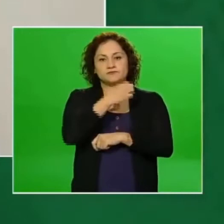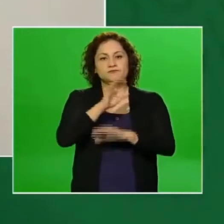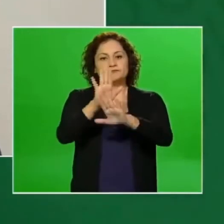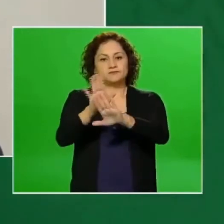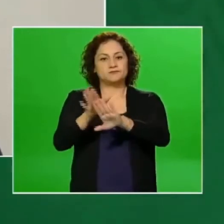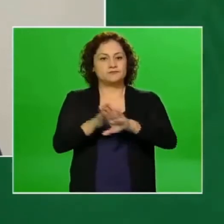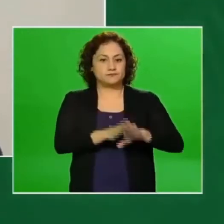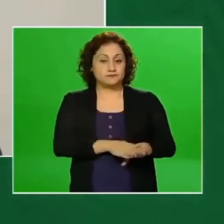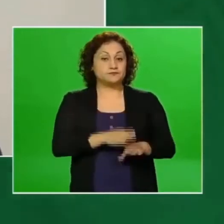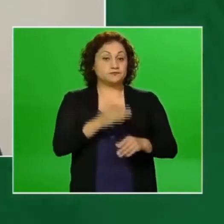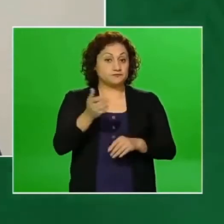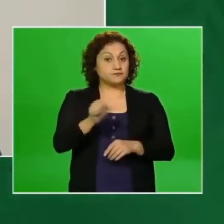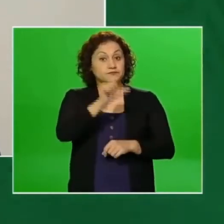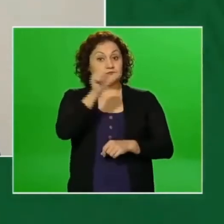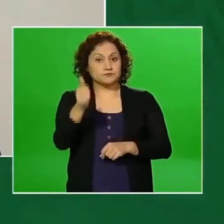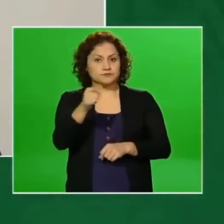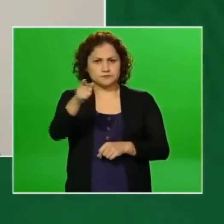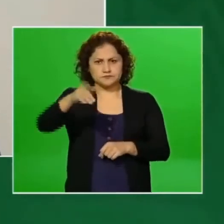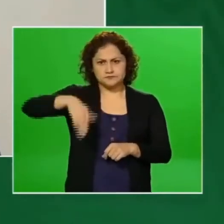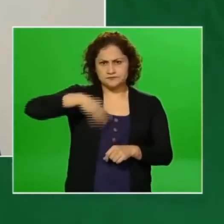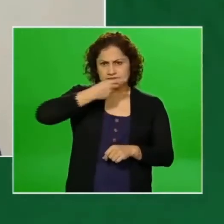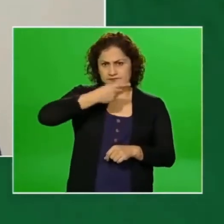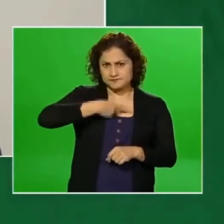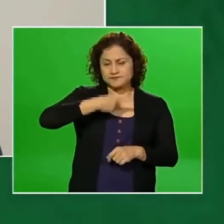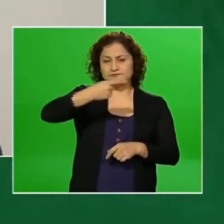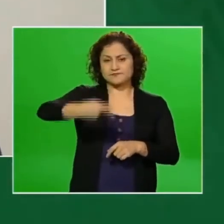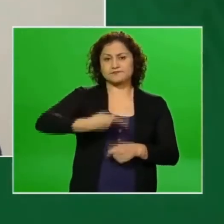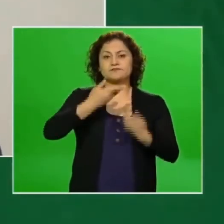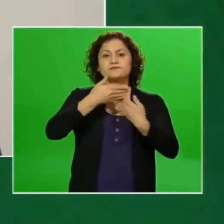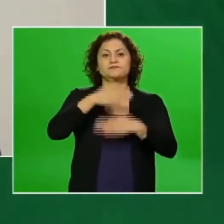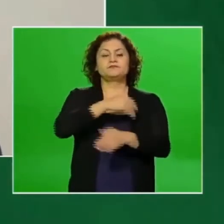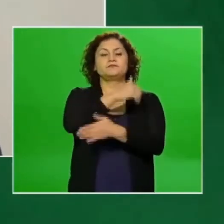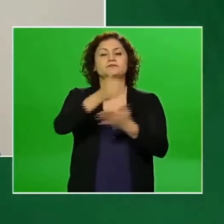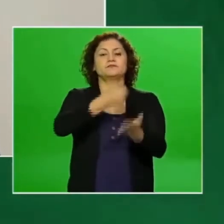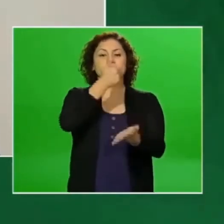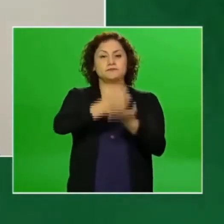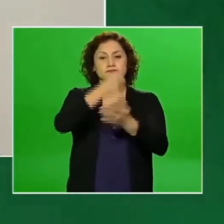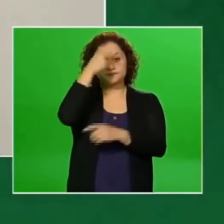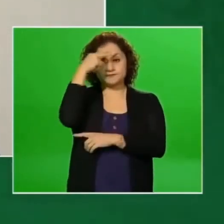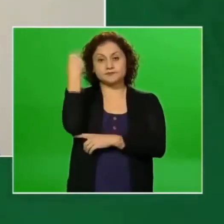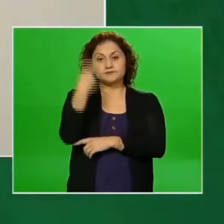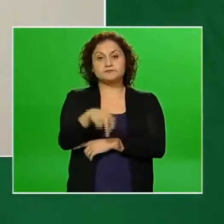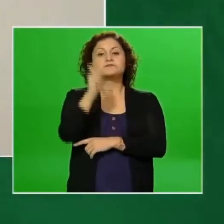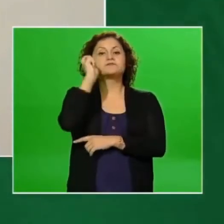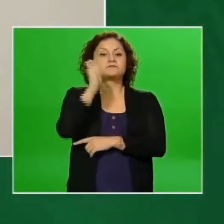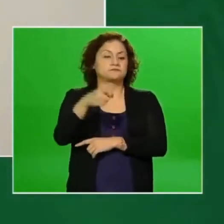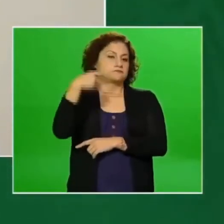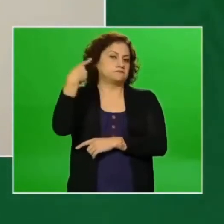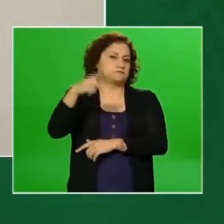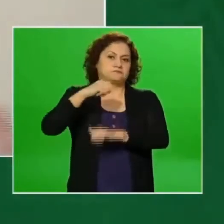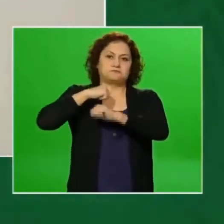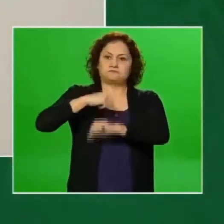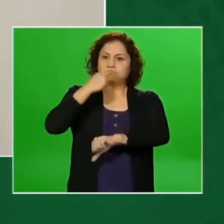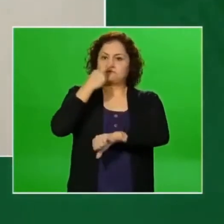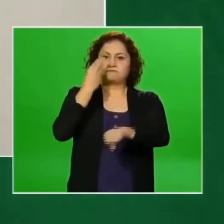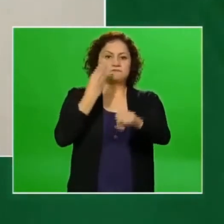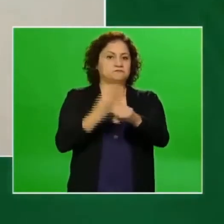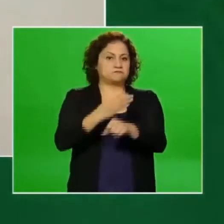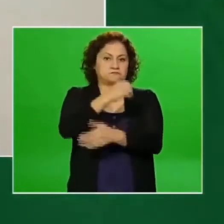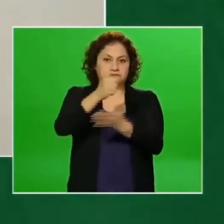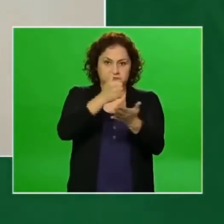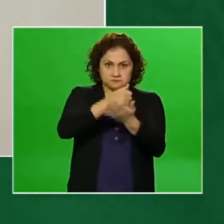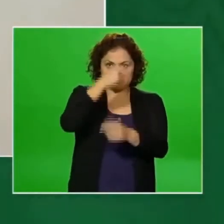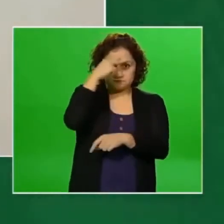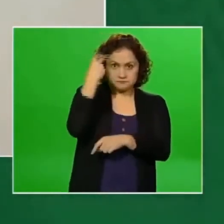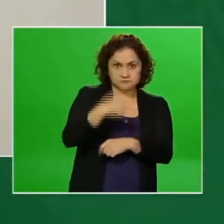como la que mencionaba de la Ciudad de México, en donde obviamente ellos dan seguimiento muy puntual. Ciudad de México y muchas otras